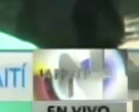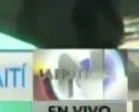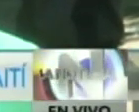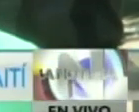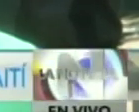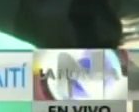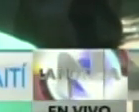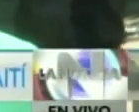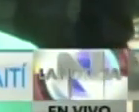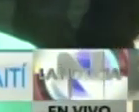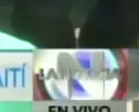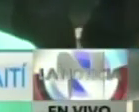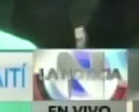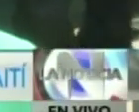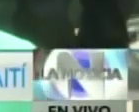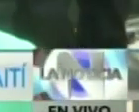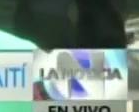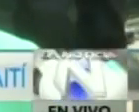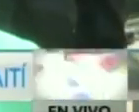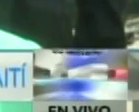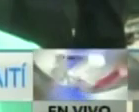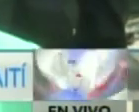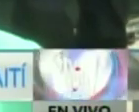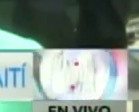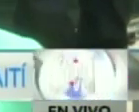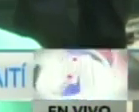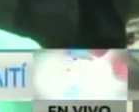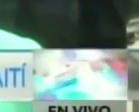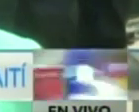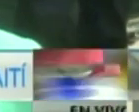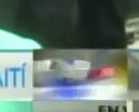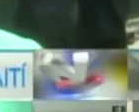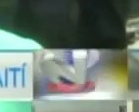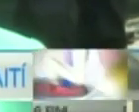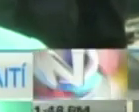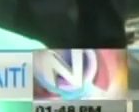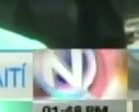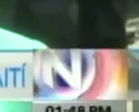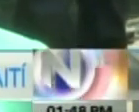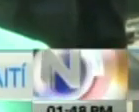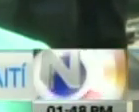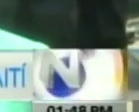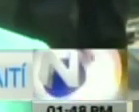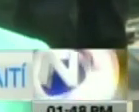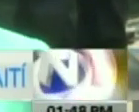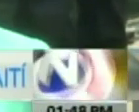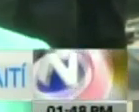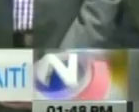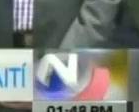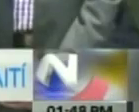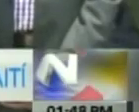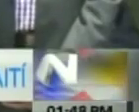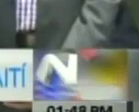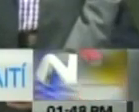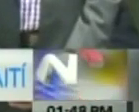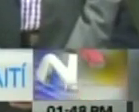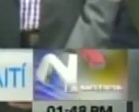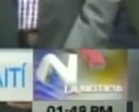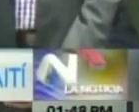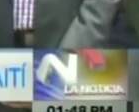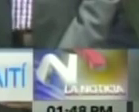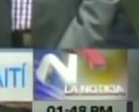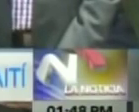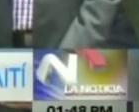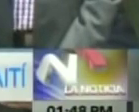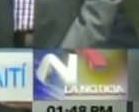el país caribeño. Vamos a escuchar palabras del ministro para Relaciones Interior, Justicia y Paz, Néstor Reverol. Sí, muy buenas